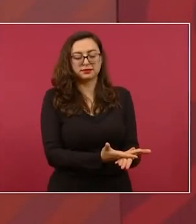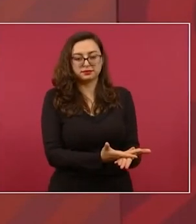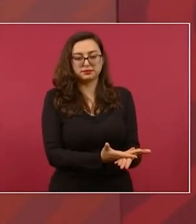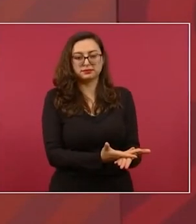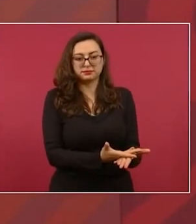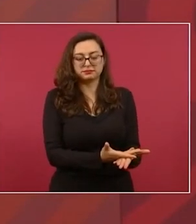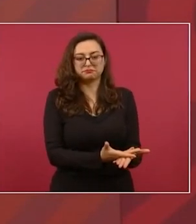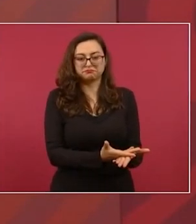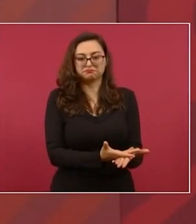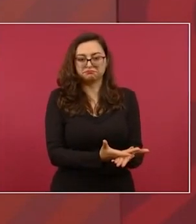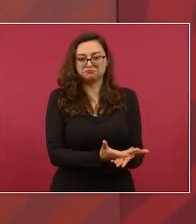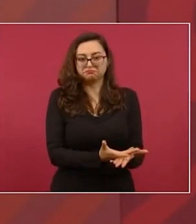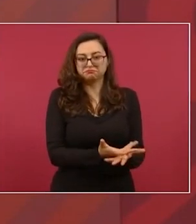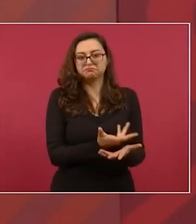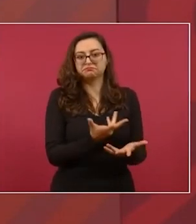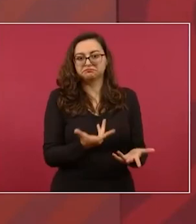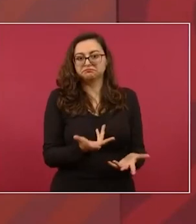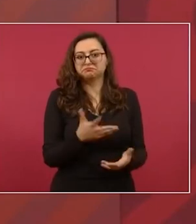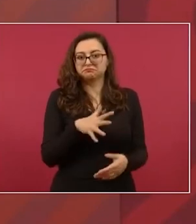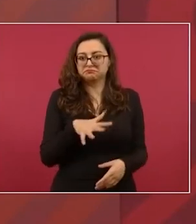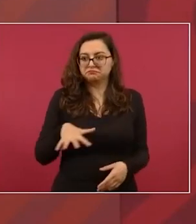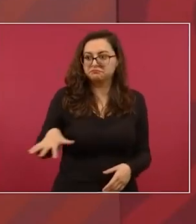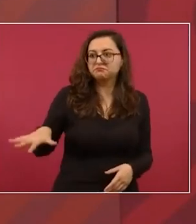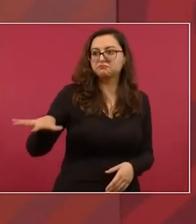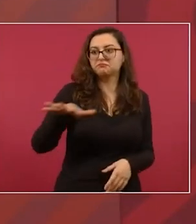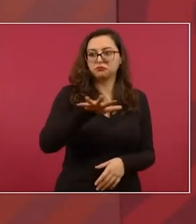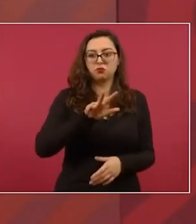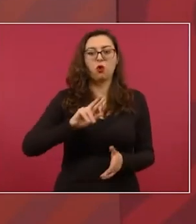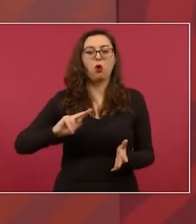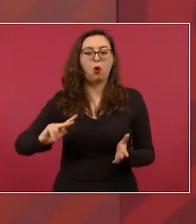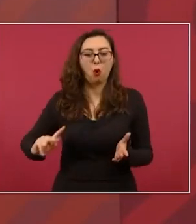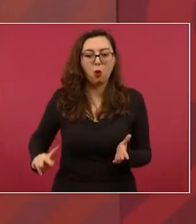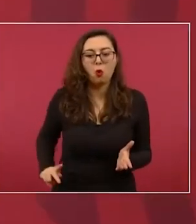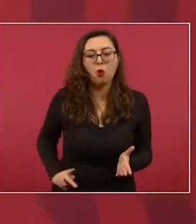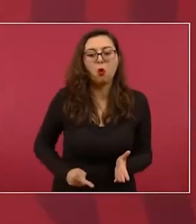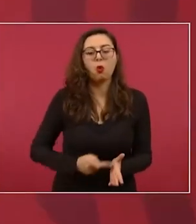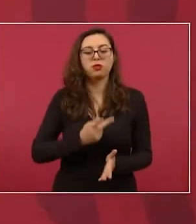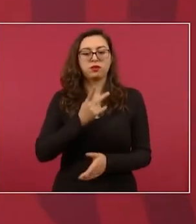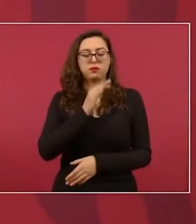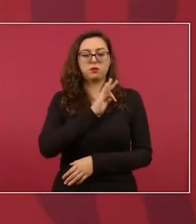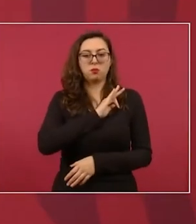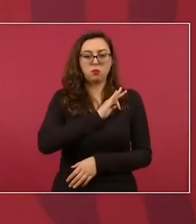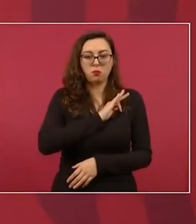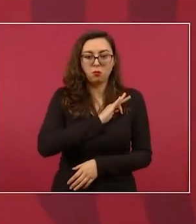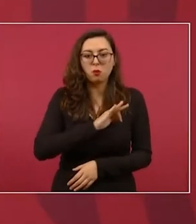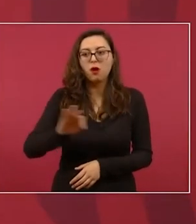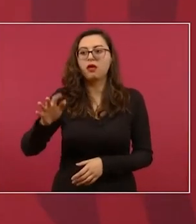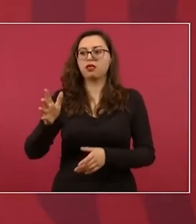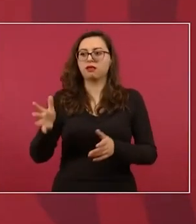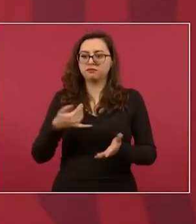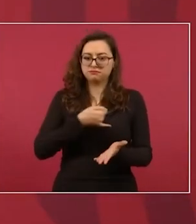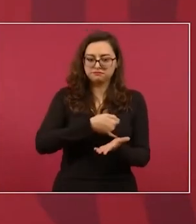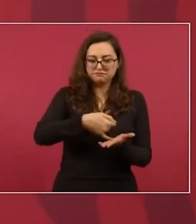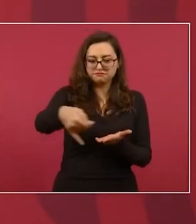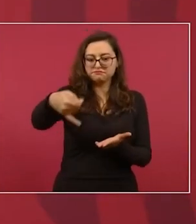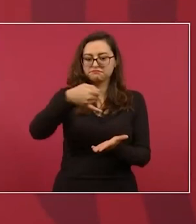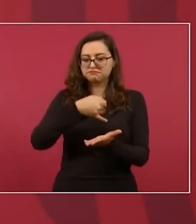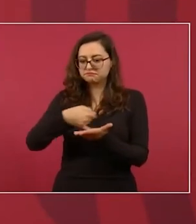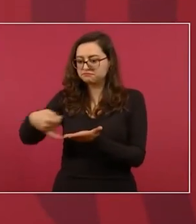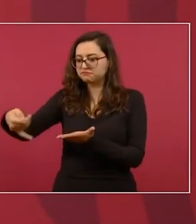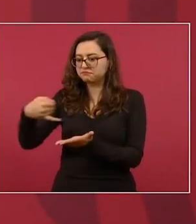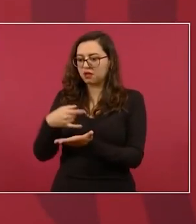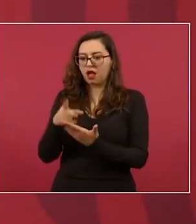vuelva otra vez a impulsar los distritos de riego para